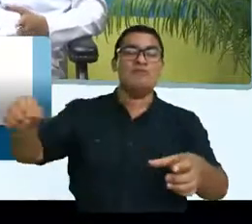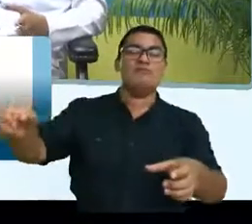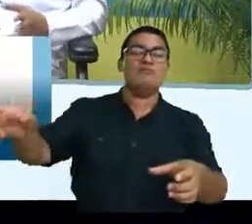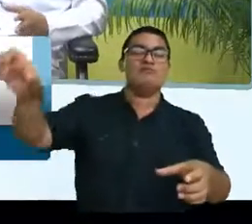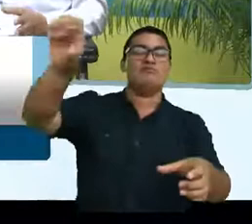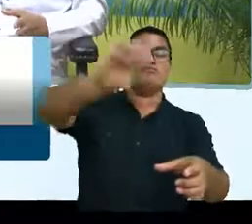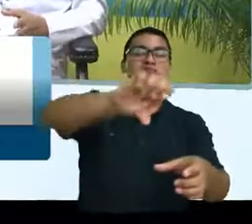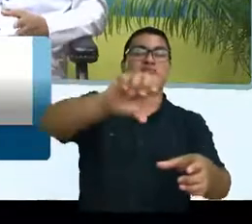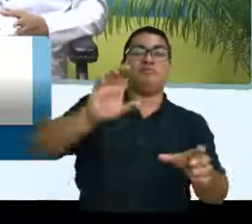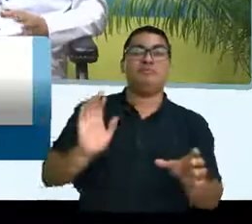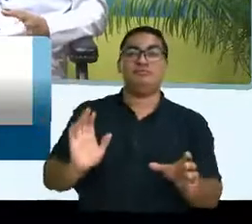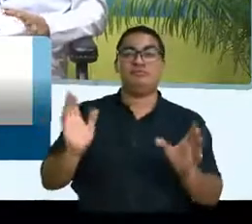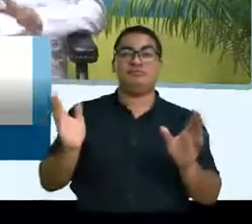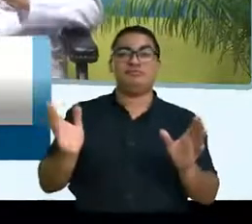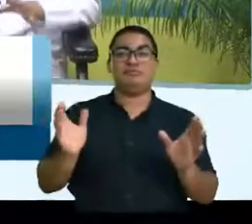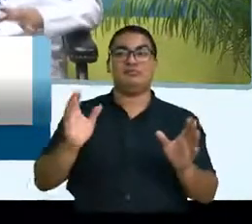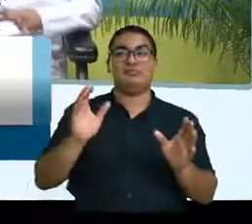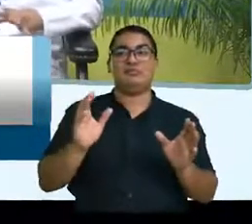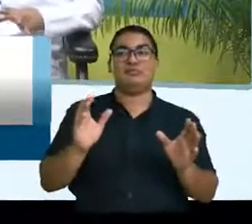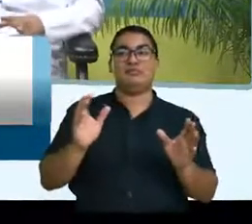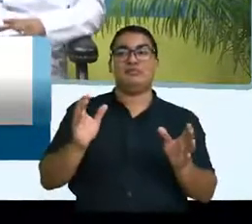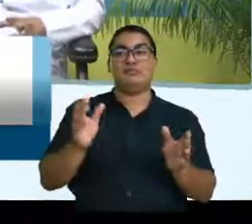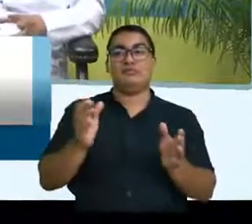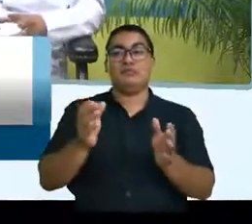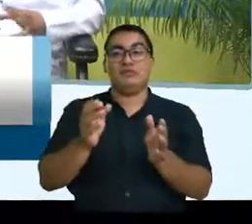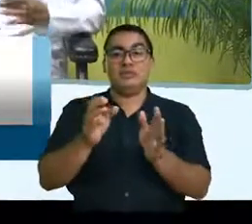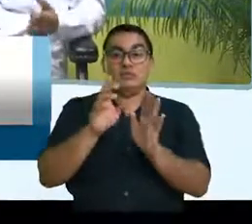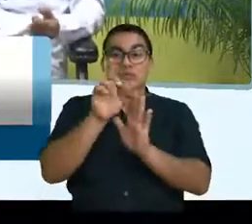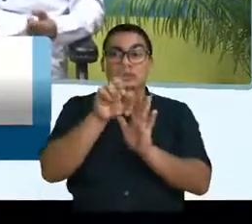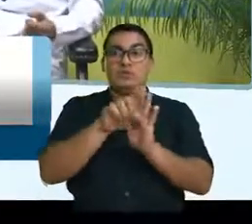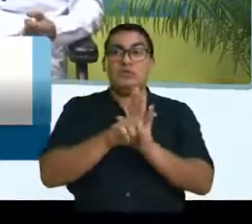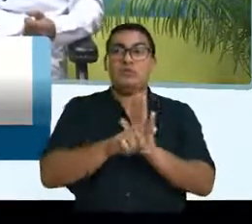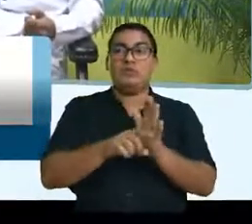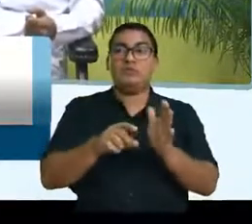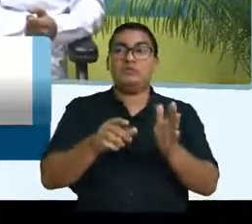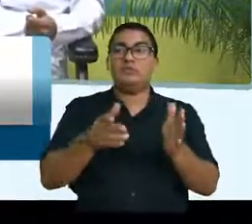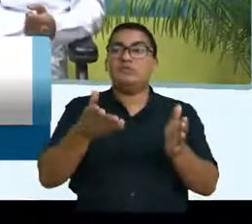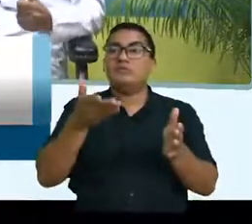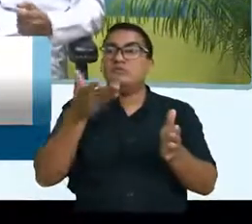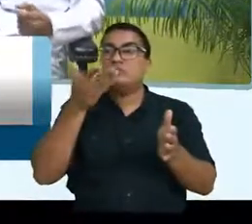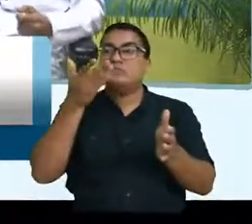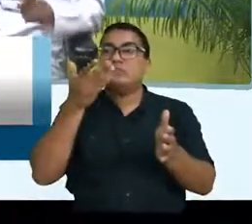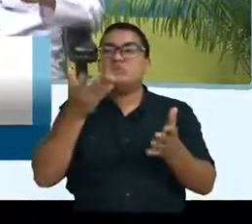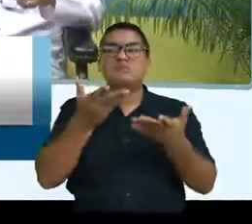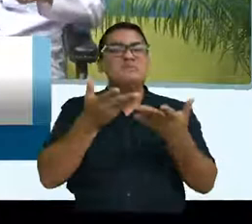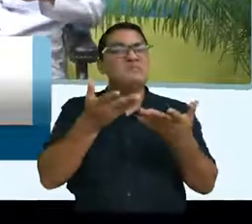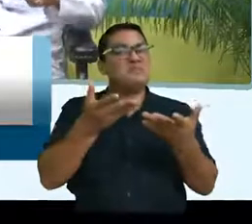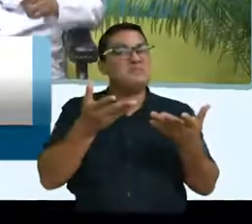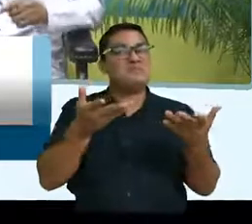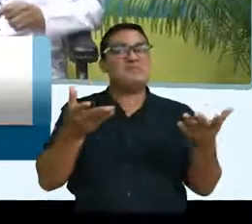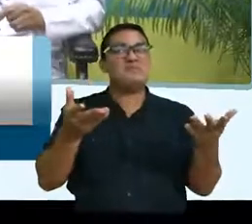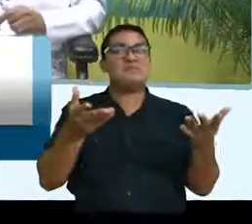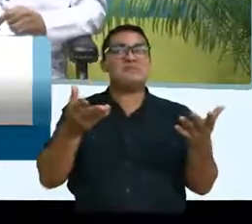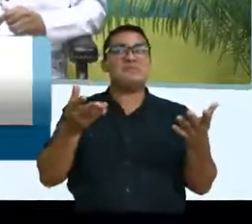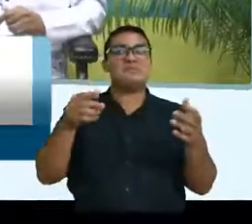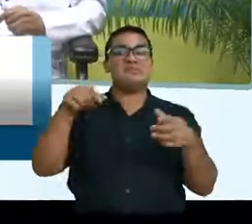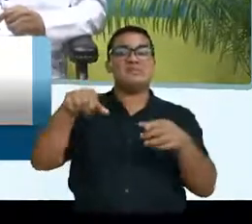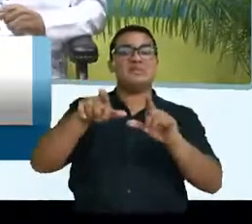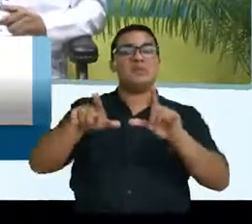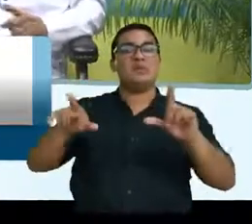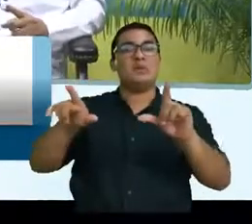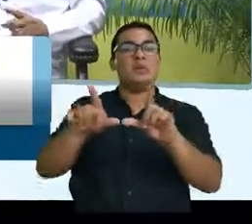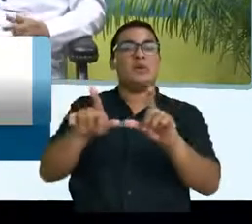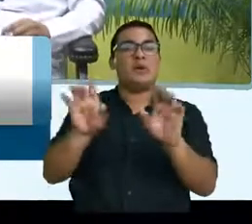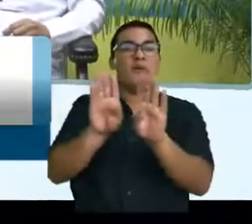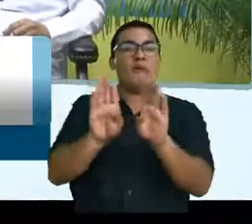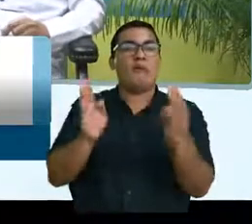baño, ese cloro en unos cuantos segundos vamos a sentir el efecto del cloro. ¿Por qué? Porque el baño es un lugar cerrado,